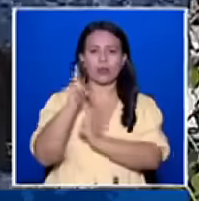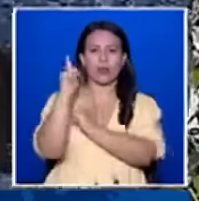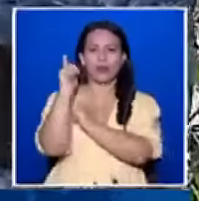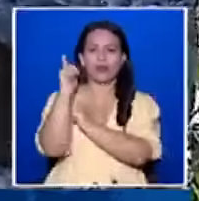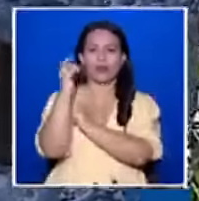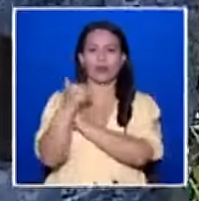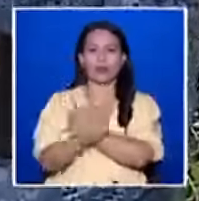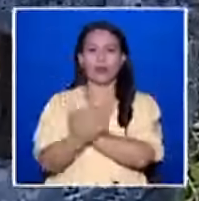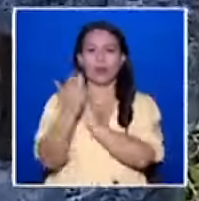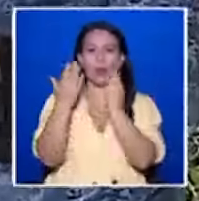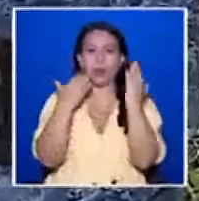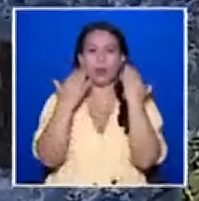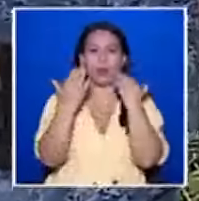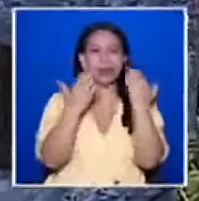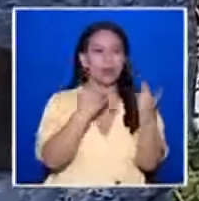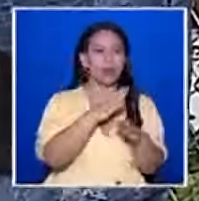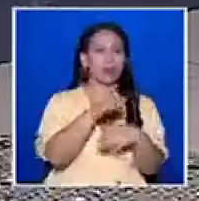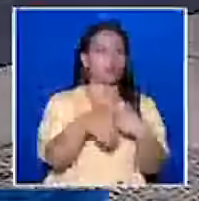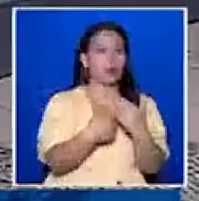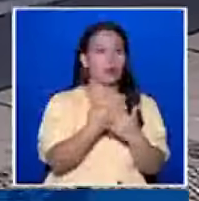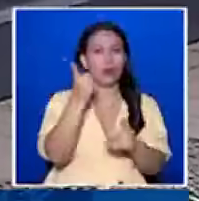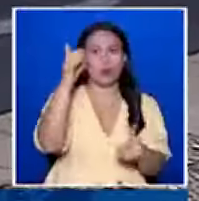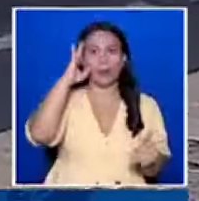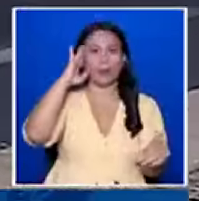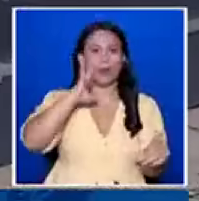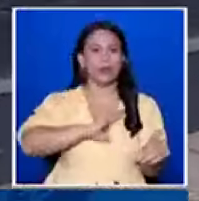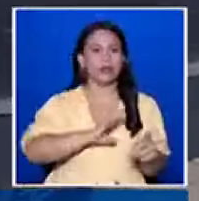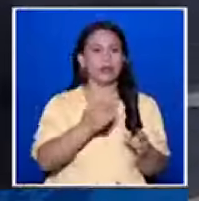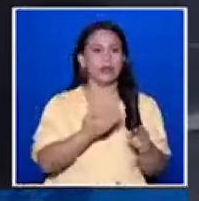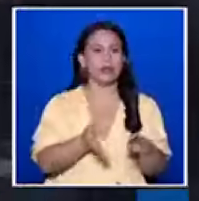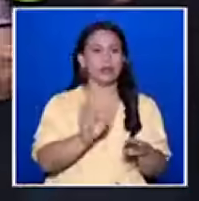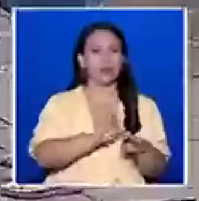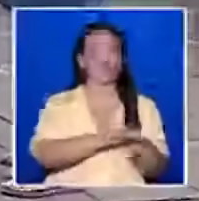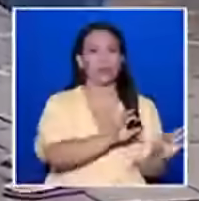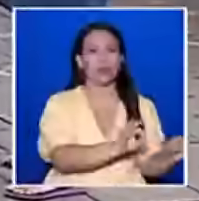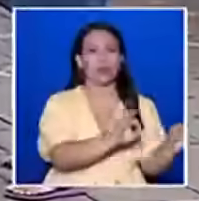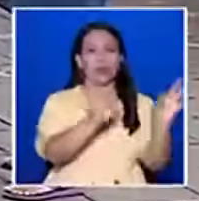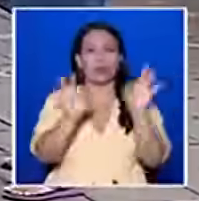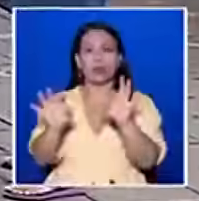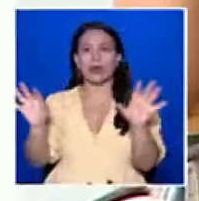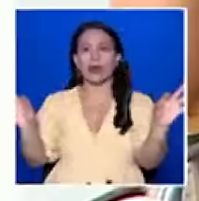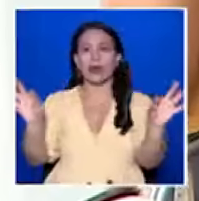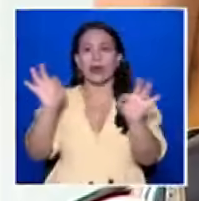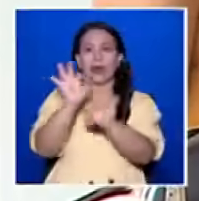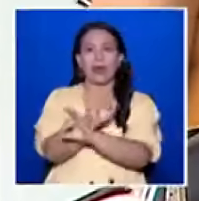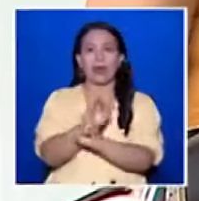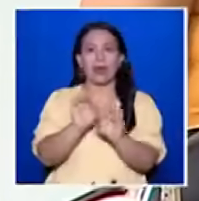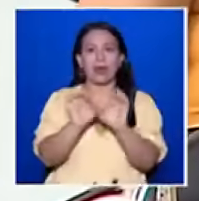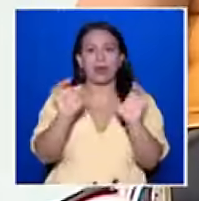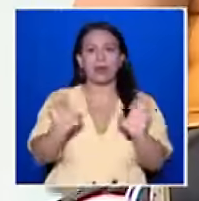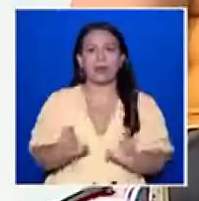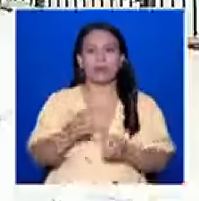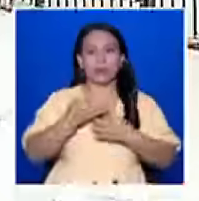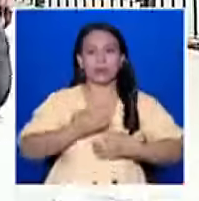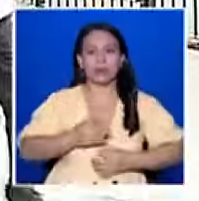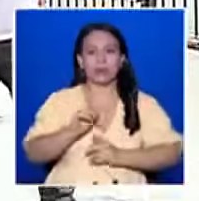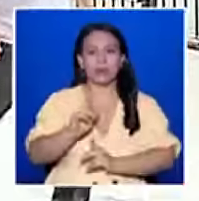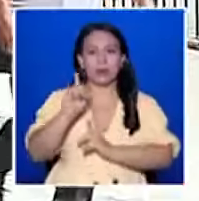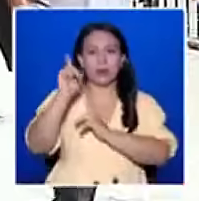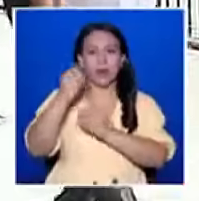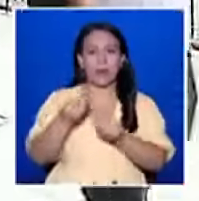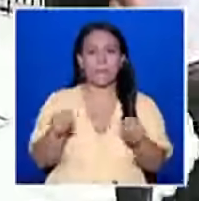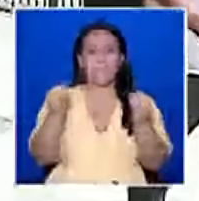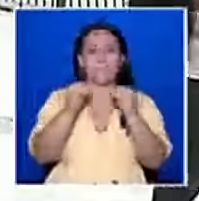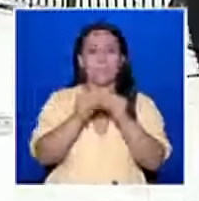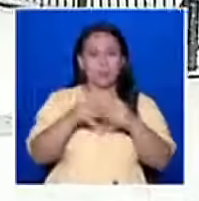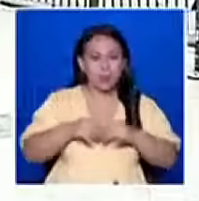Guayaquil. Además, mencionó que la Dirección de Policía Metropolitana pasa a ser parte de la estructura de la empresa pública de seguridad, con la intención de